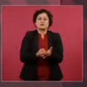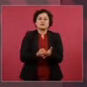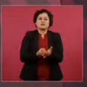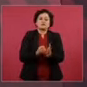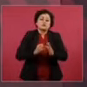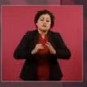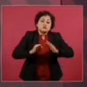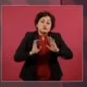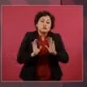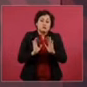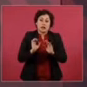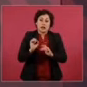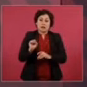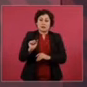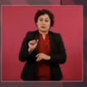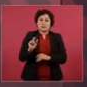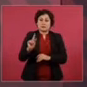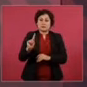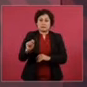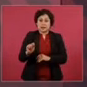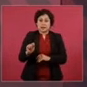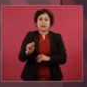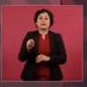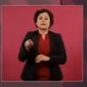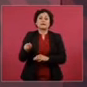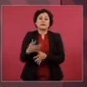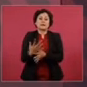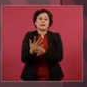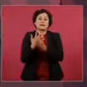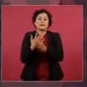según el SAT, debe de pagar